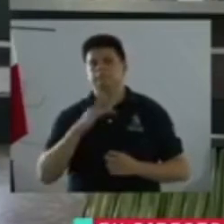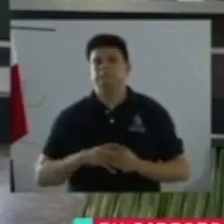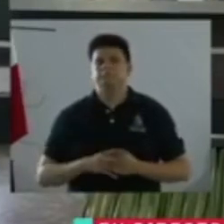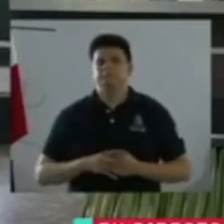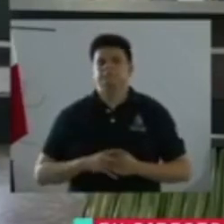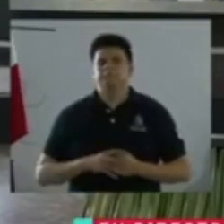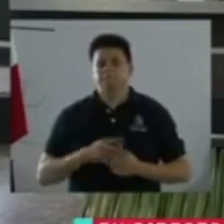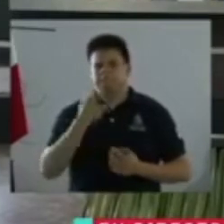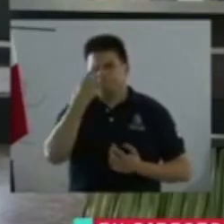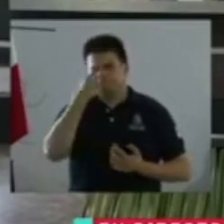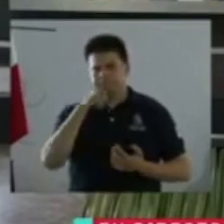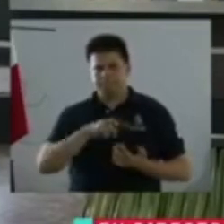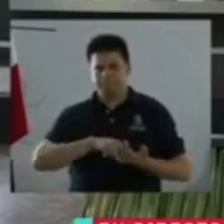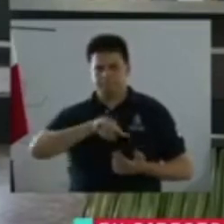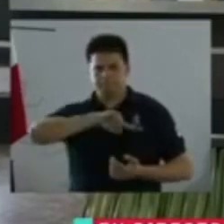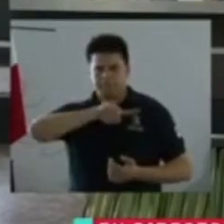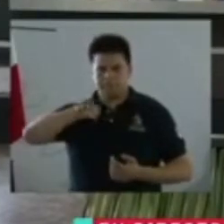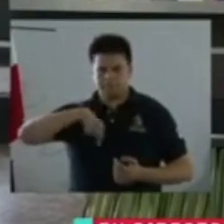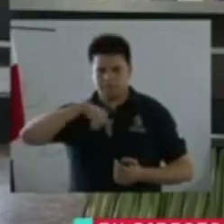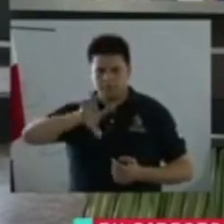el esfuerzo que estamos haciendo,